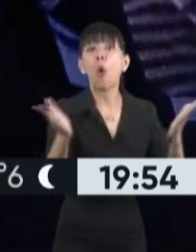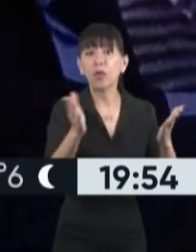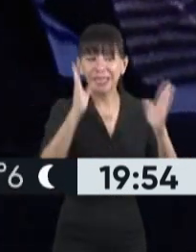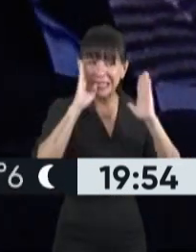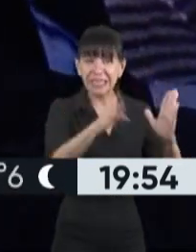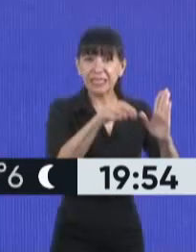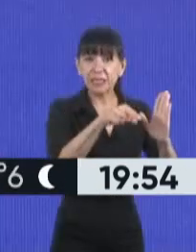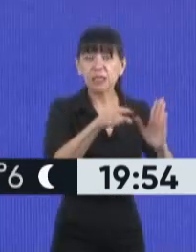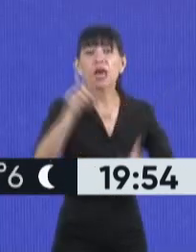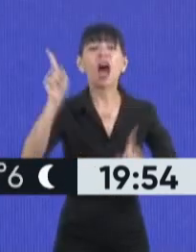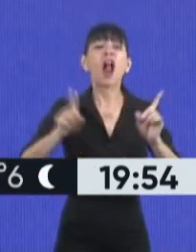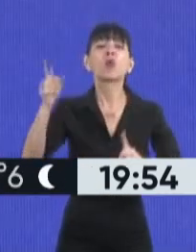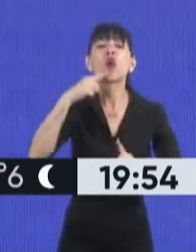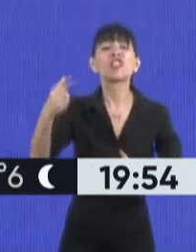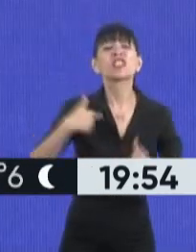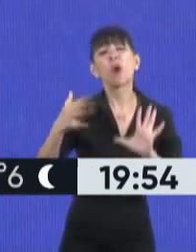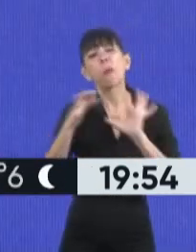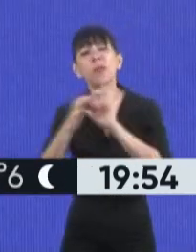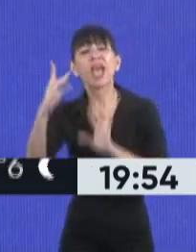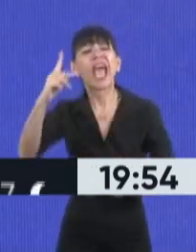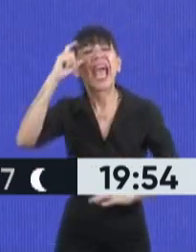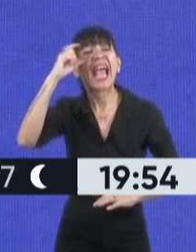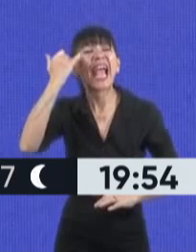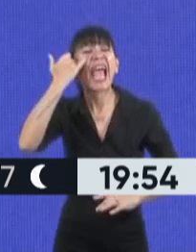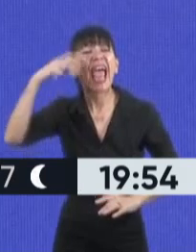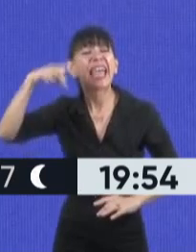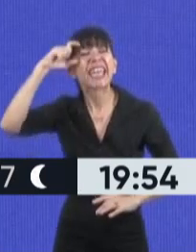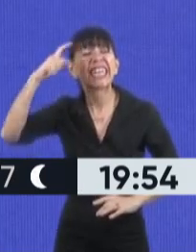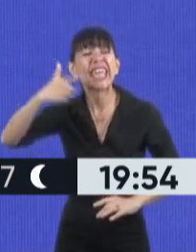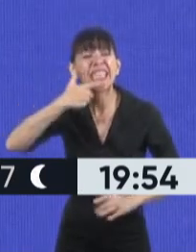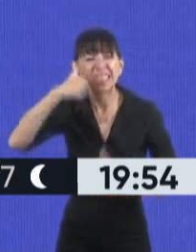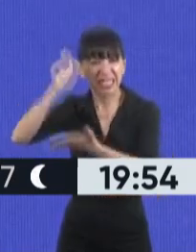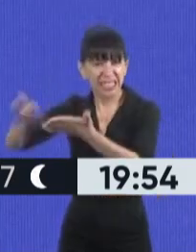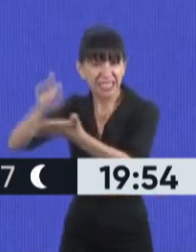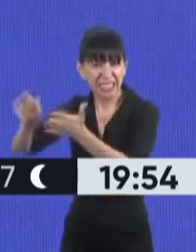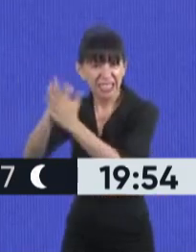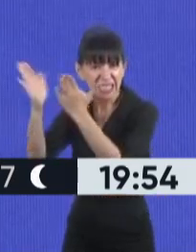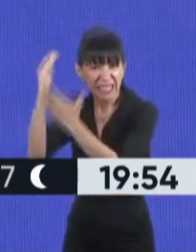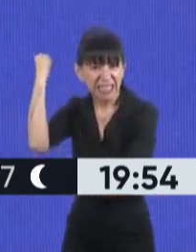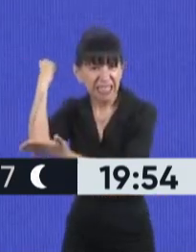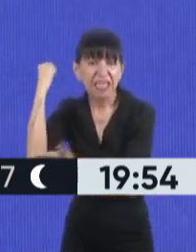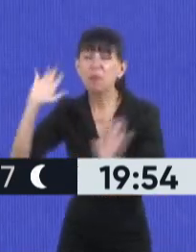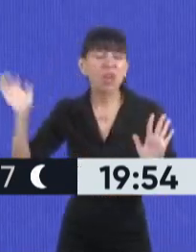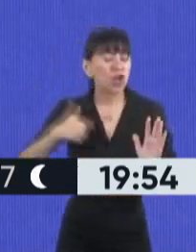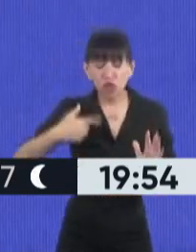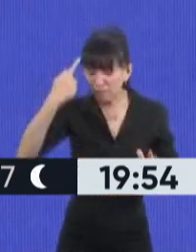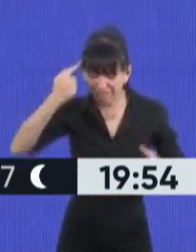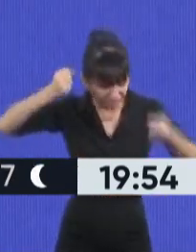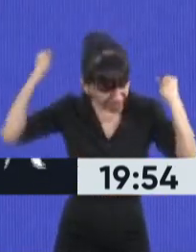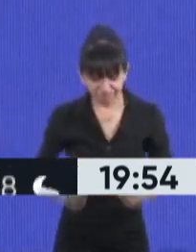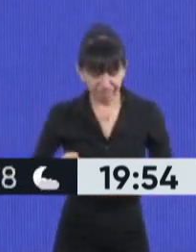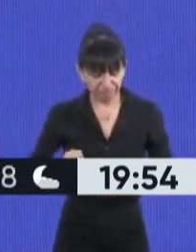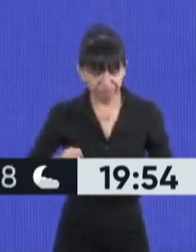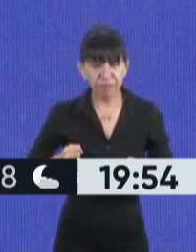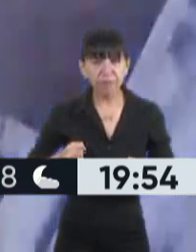Algunos dirán que soy keynesiano, qué sé yo. Estoy convencido que la obra pública es lo que más motoriza la